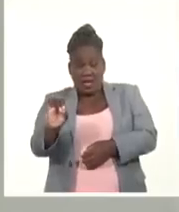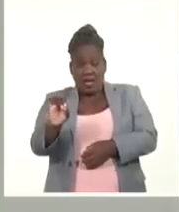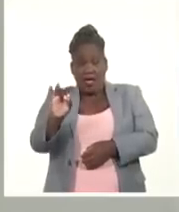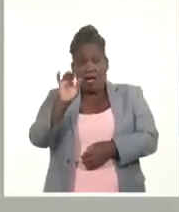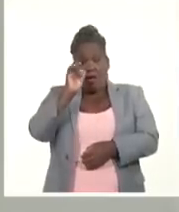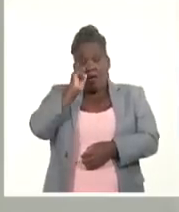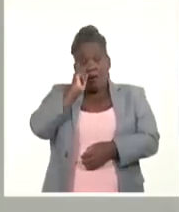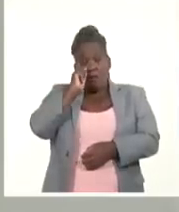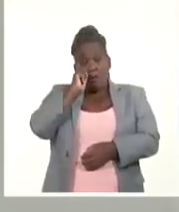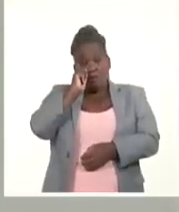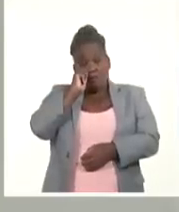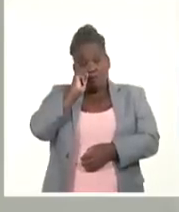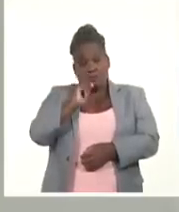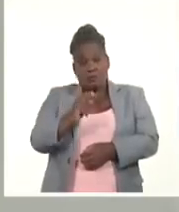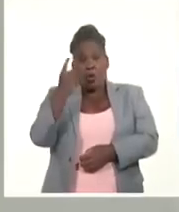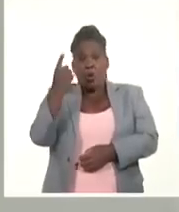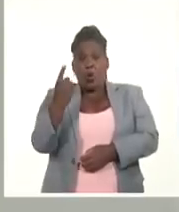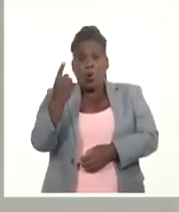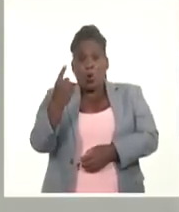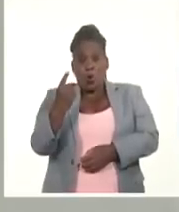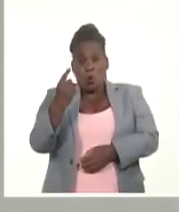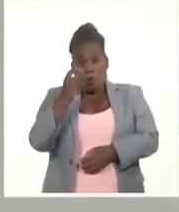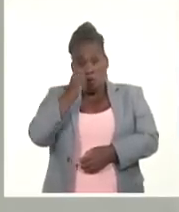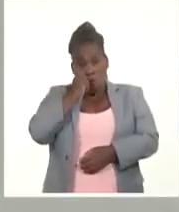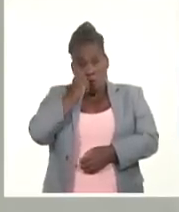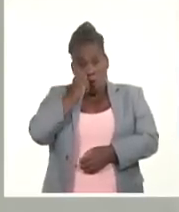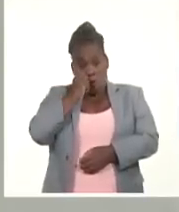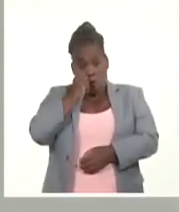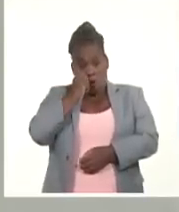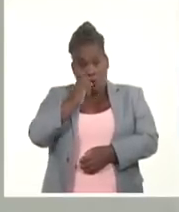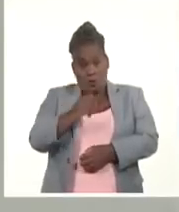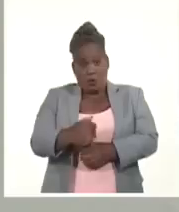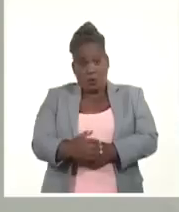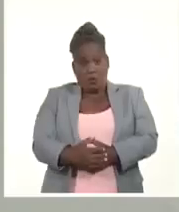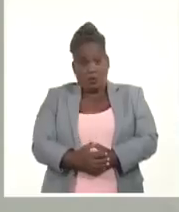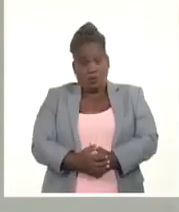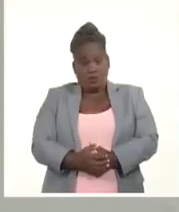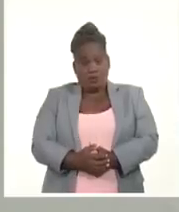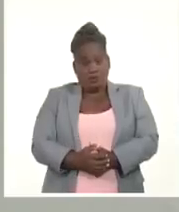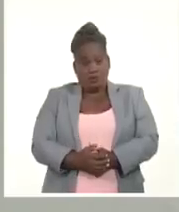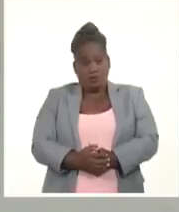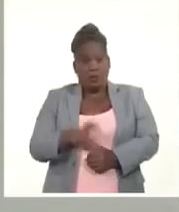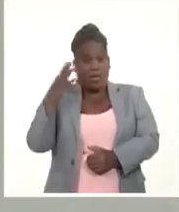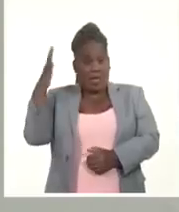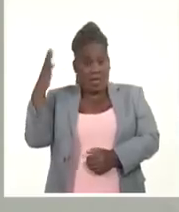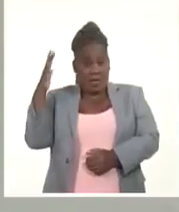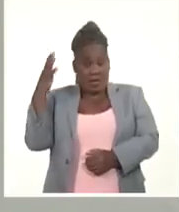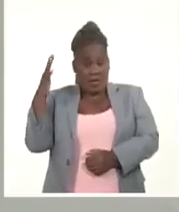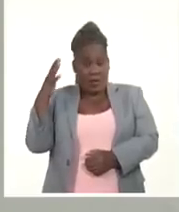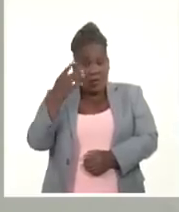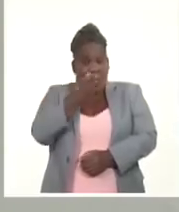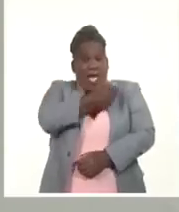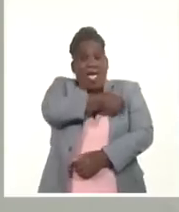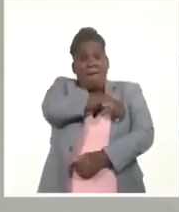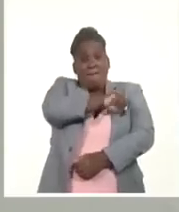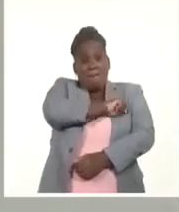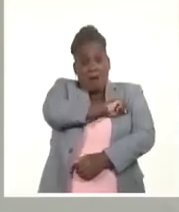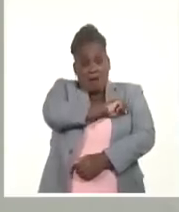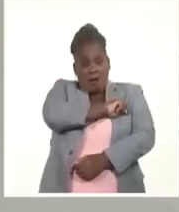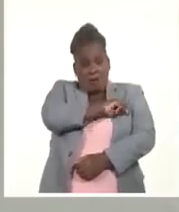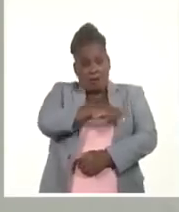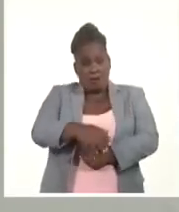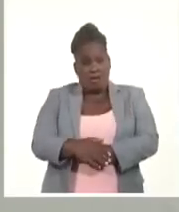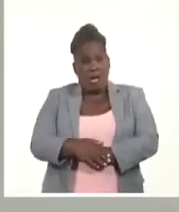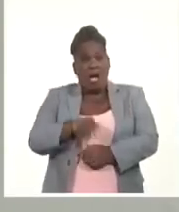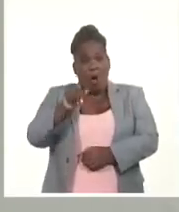17 tenemos que decir que hay un paciente masculino con nacionalidad extranjera de España que está hospitalizado